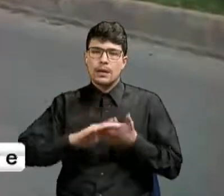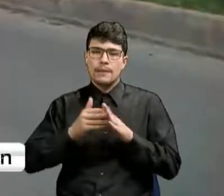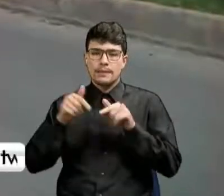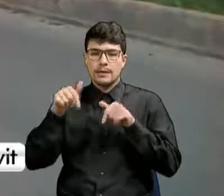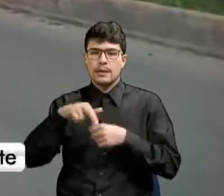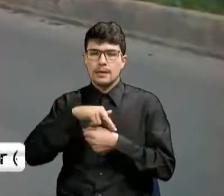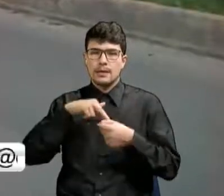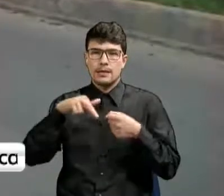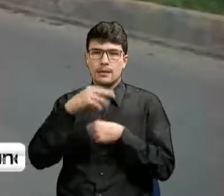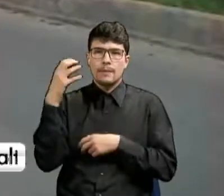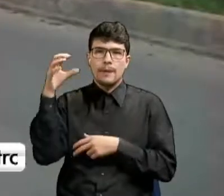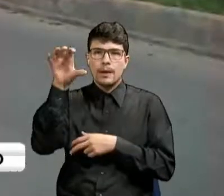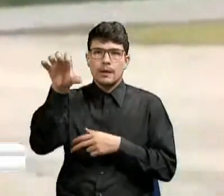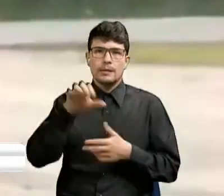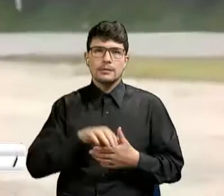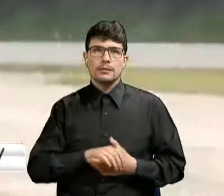país.